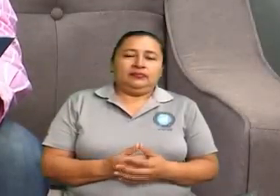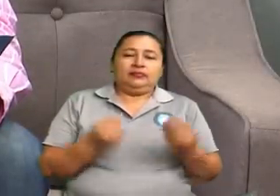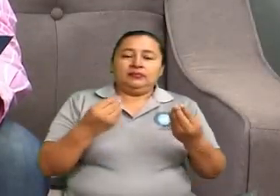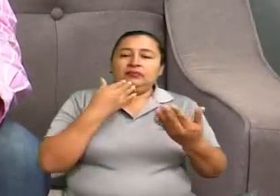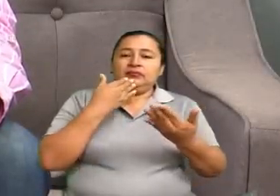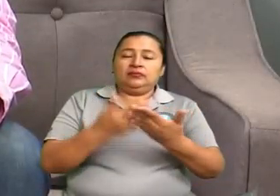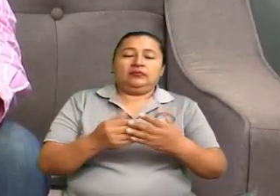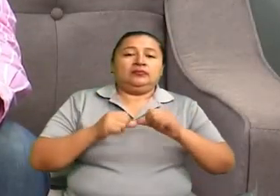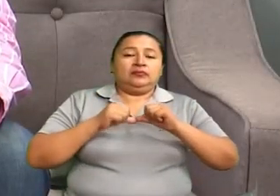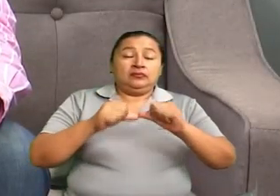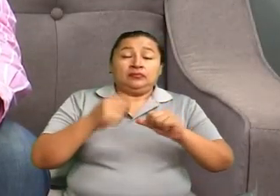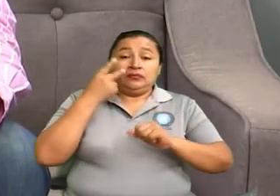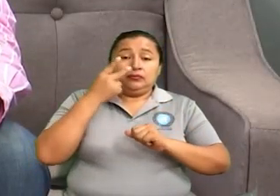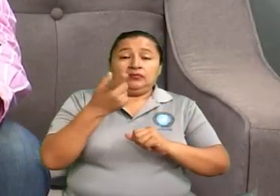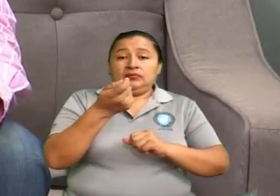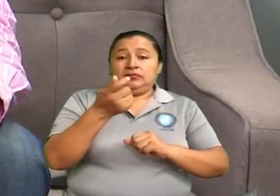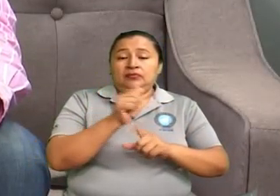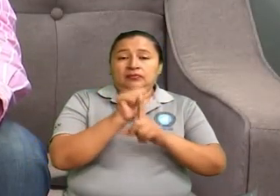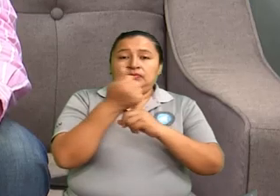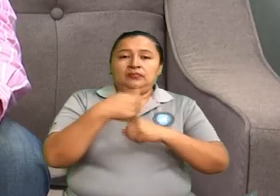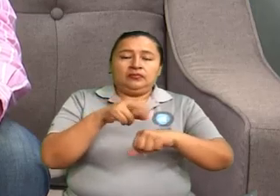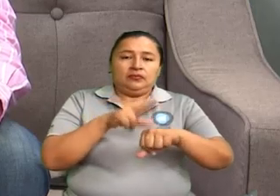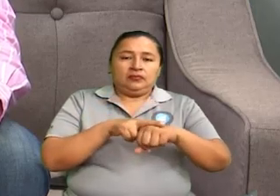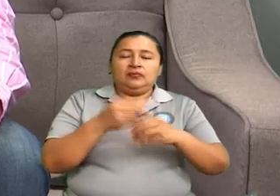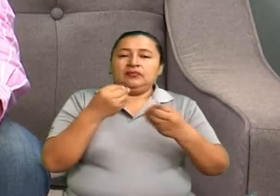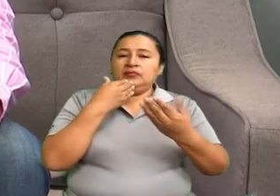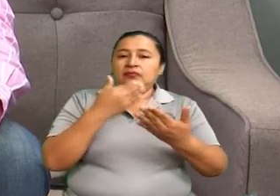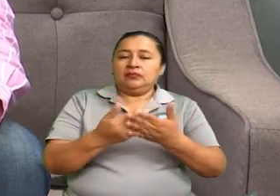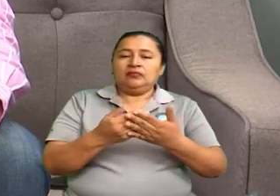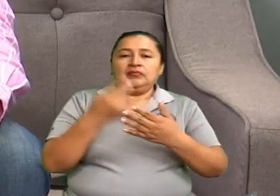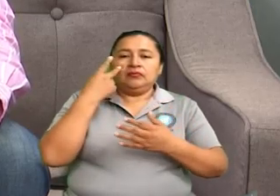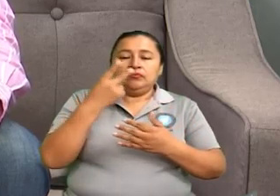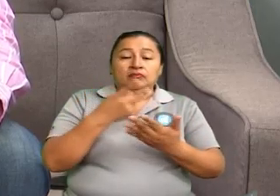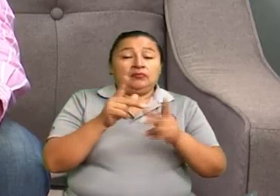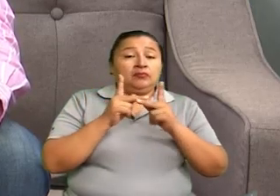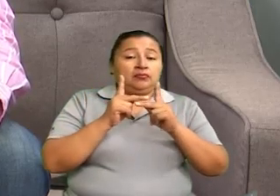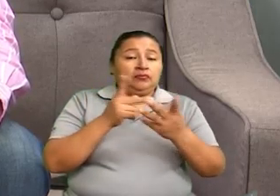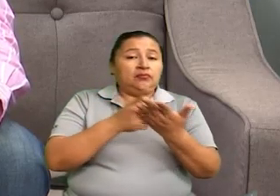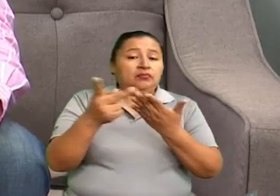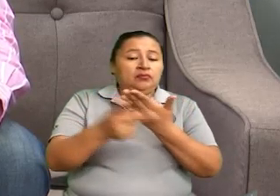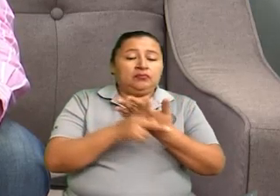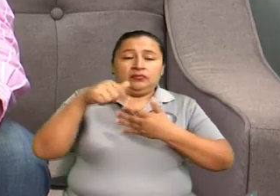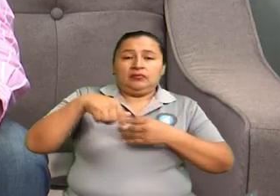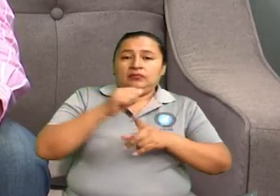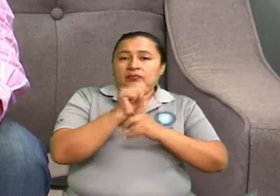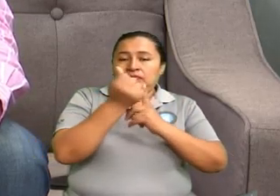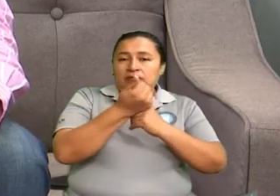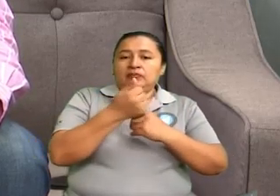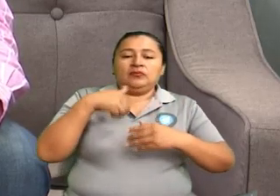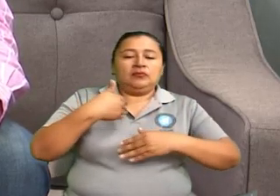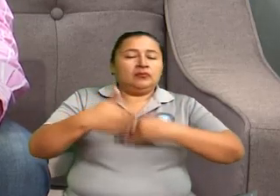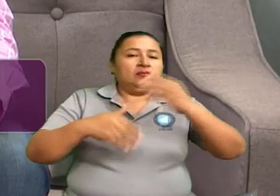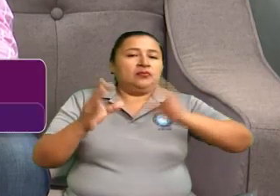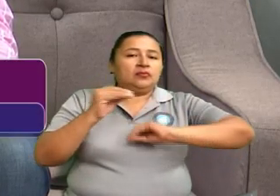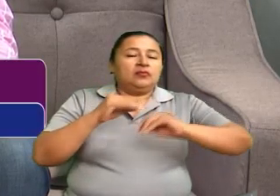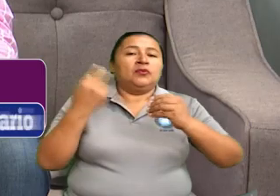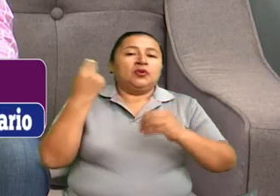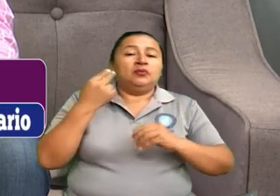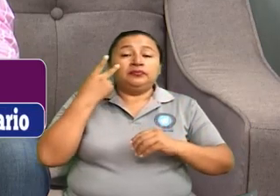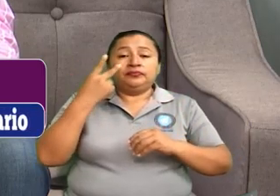muchísimas gracias por continuar en sintonía del canal parlamentario. Muchísimas gracias por continuar acompañándonos en su programa Desde el Parlamento, un proceso de conversación a través